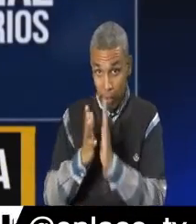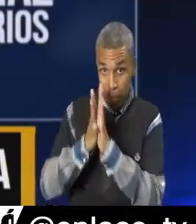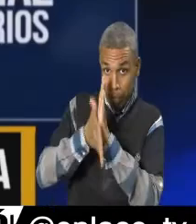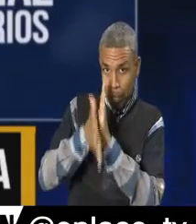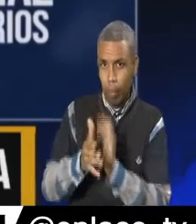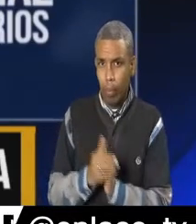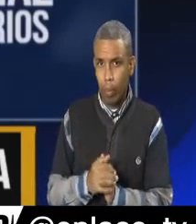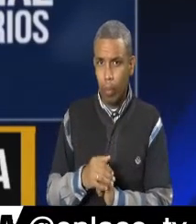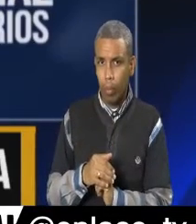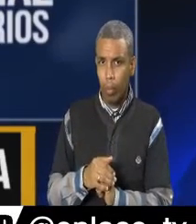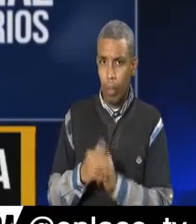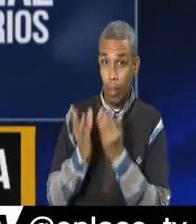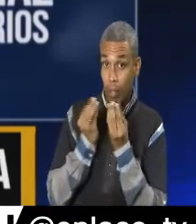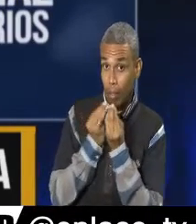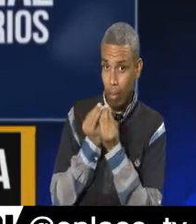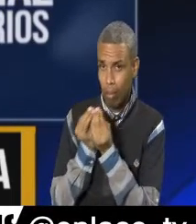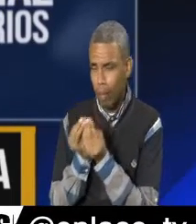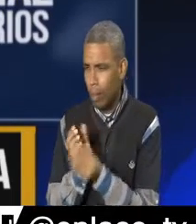encontramos un adulto mayor de